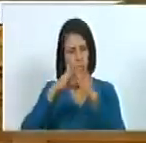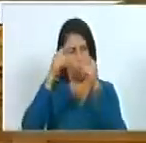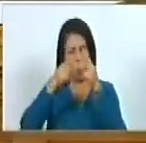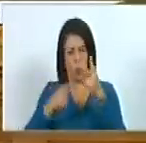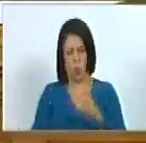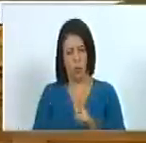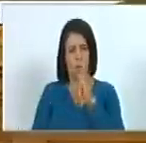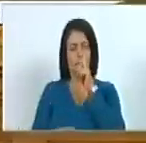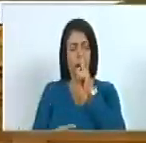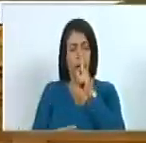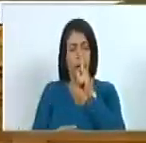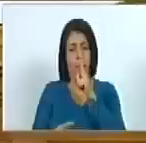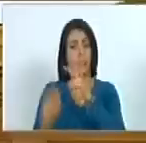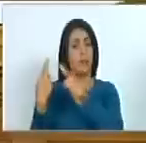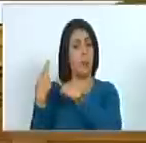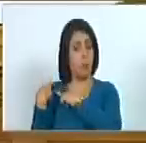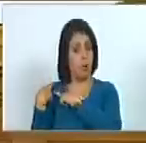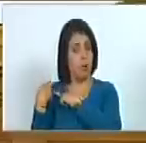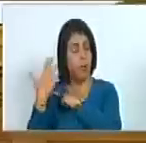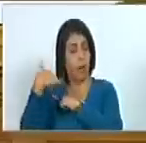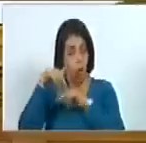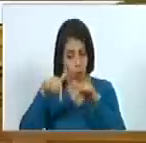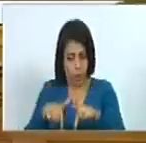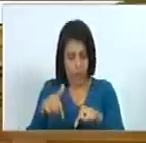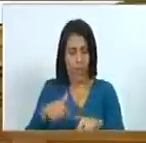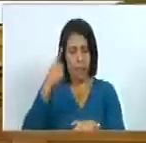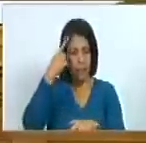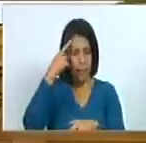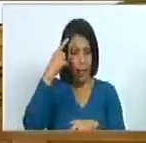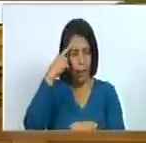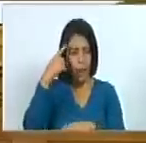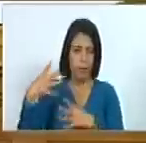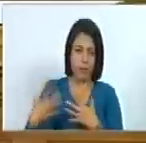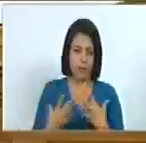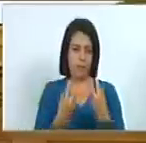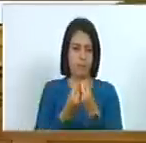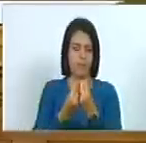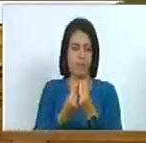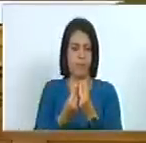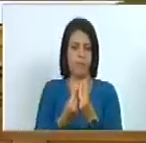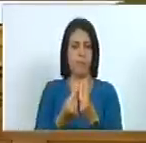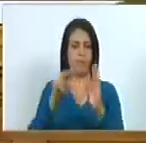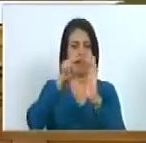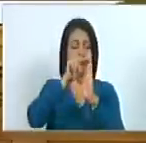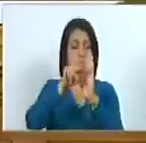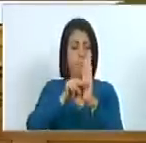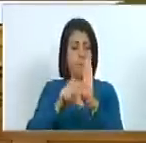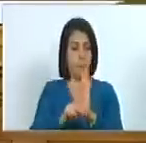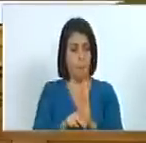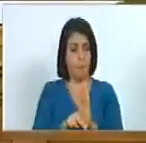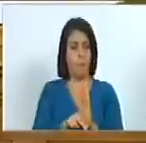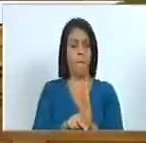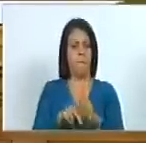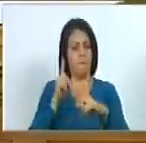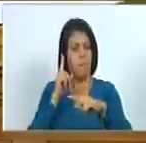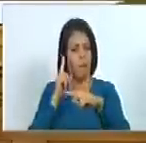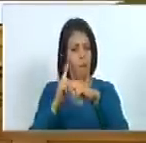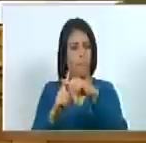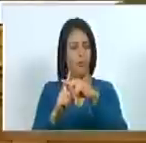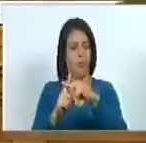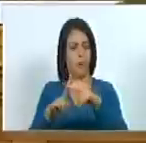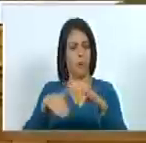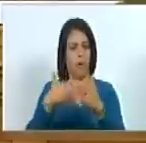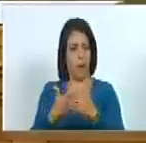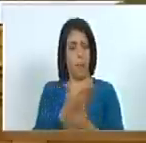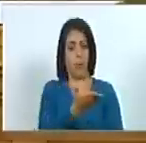Que sean responsables, al menos esta vez, y acompañen unas medidas que son positivas hasta